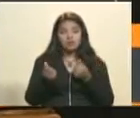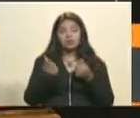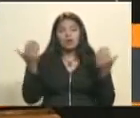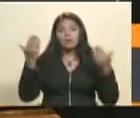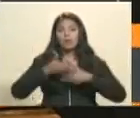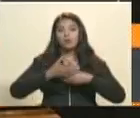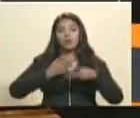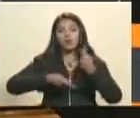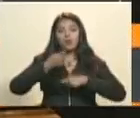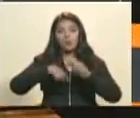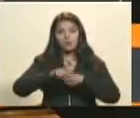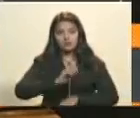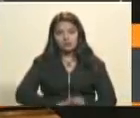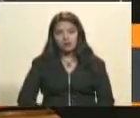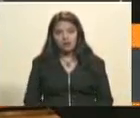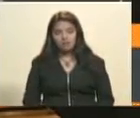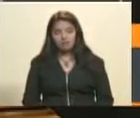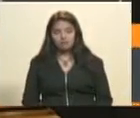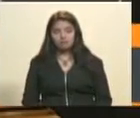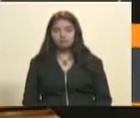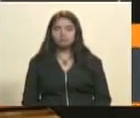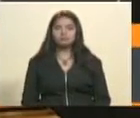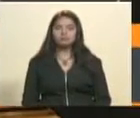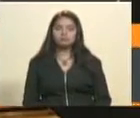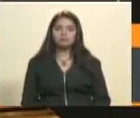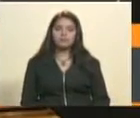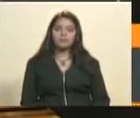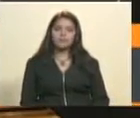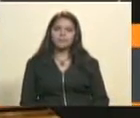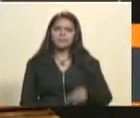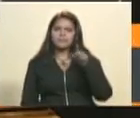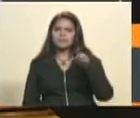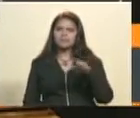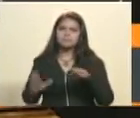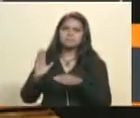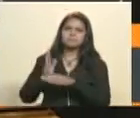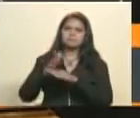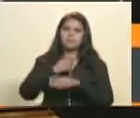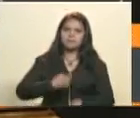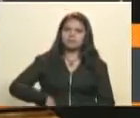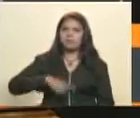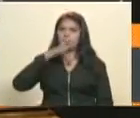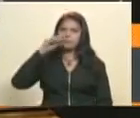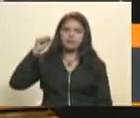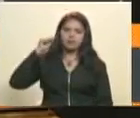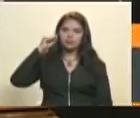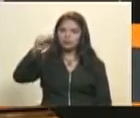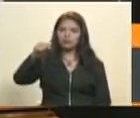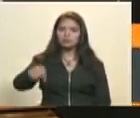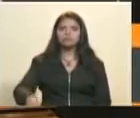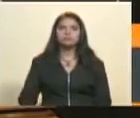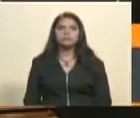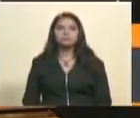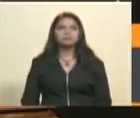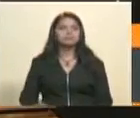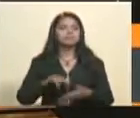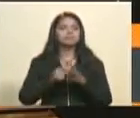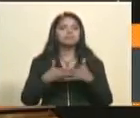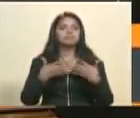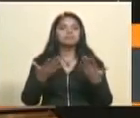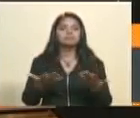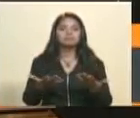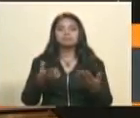bloqueo comercial. Las sanciones impuestas al presidente Nicolás Maduro Moros constituyen